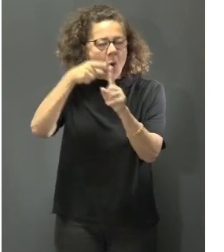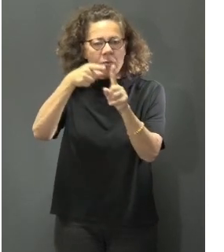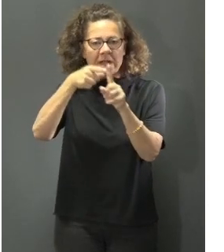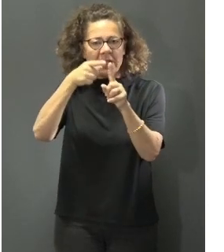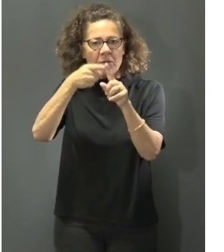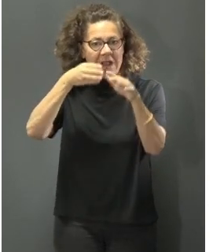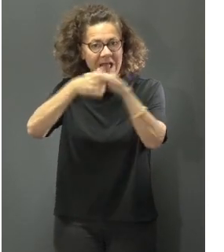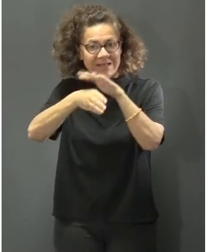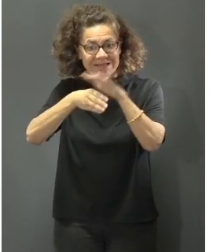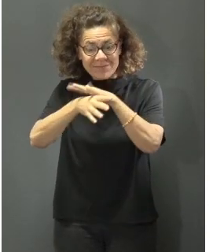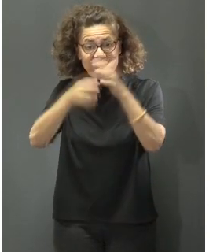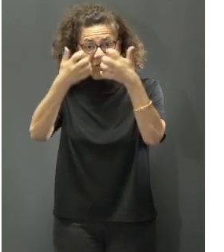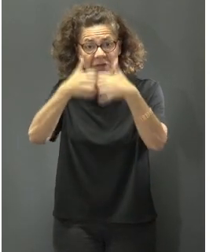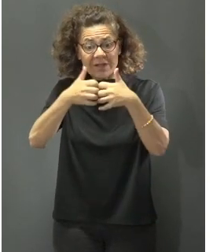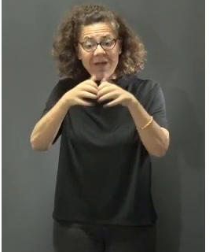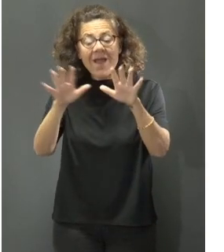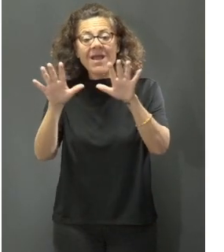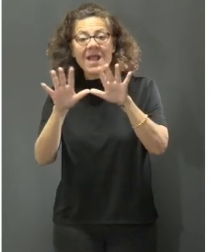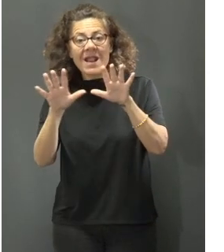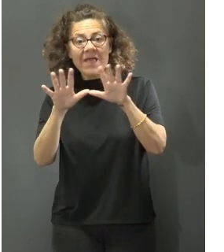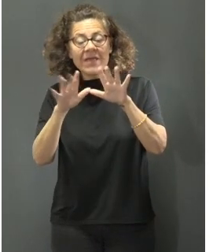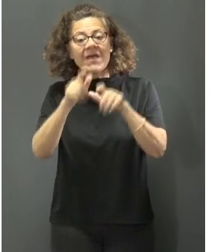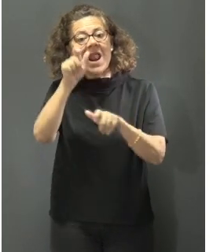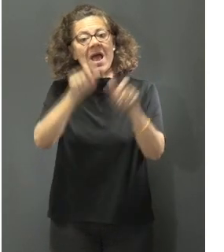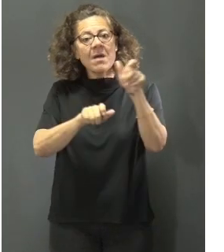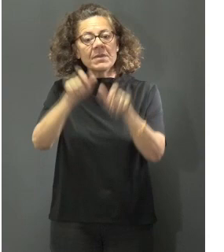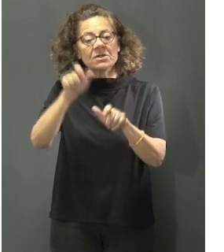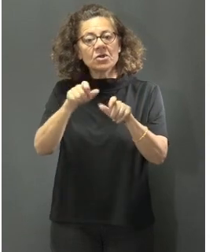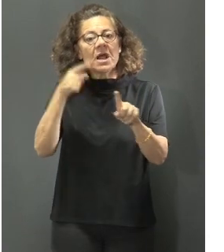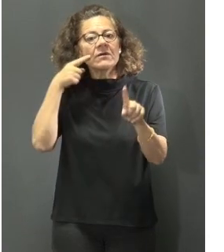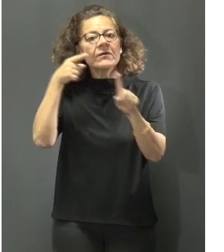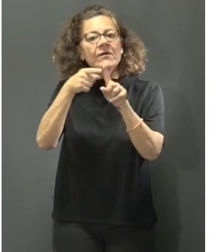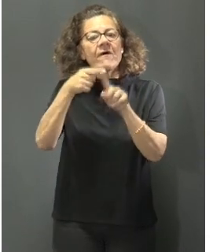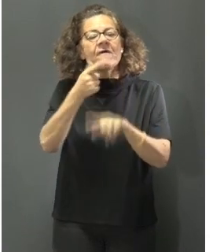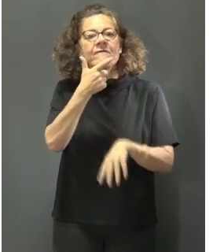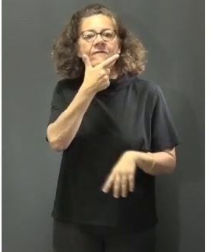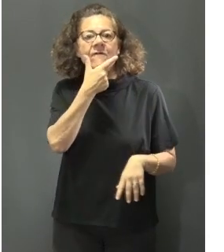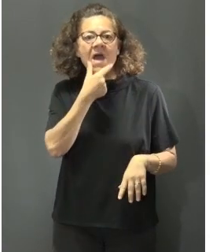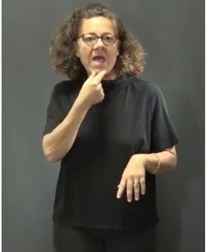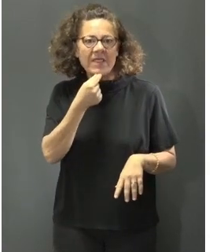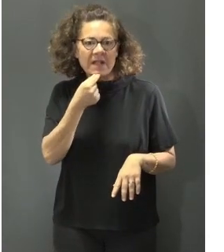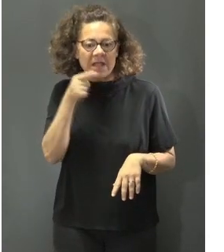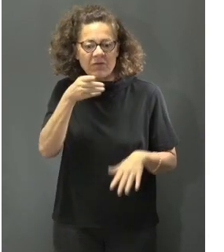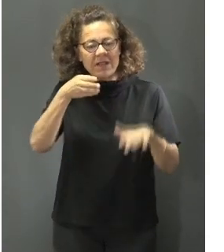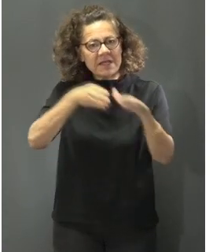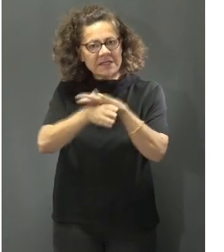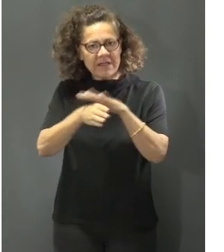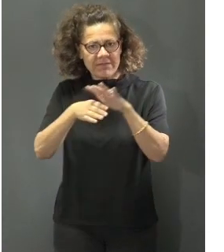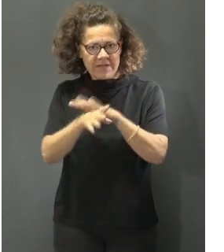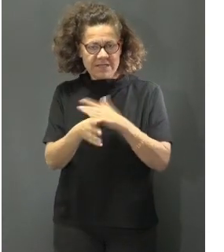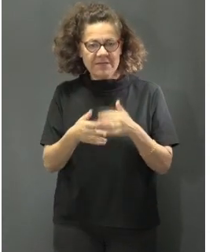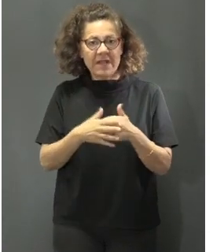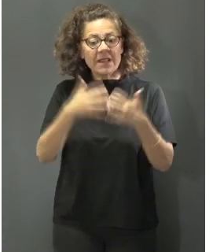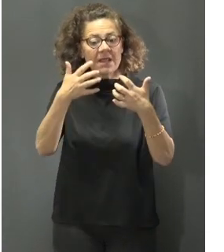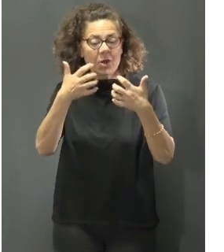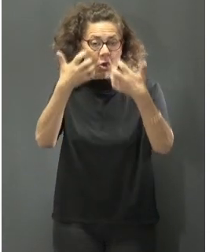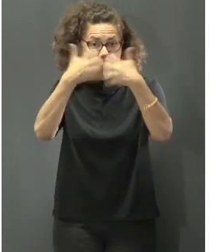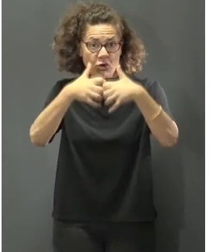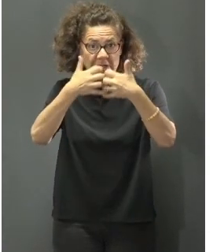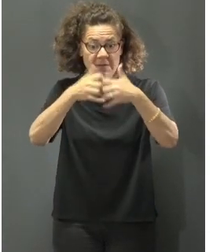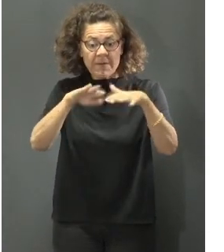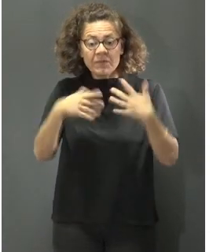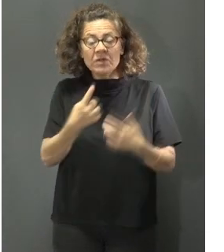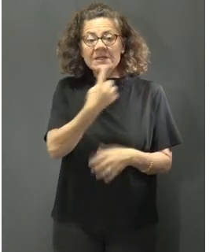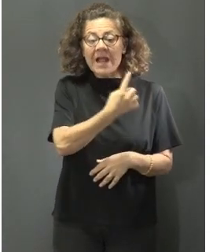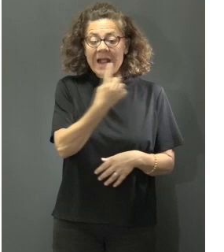cognitiva y la 10 a la persona como facilitadora de la accesibilidad cognitiva. Es decir,